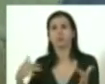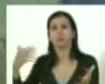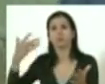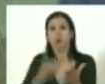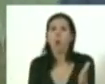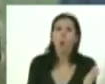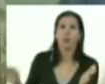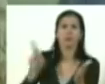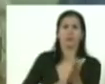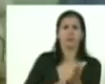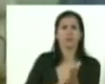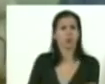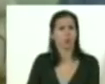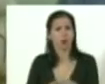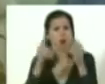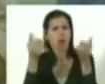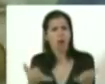Bolívar